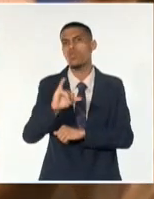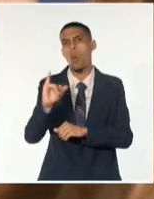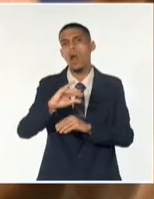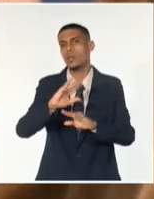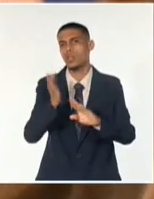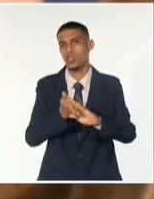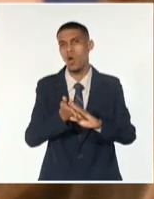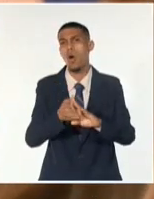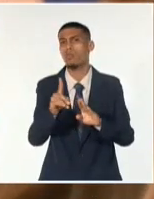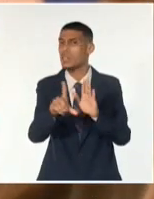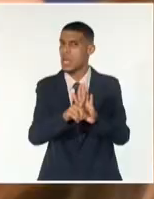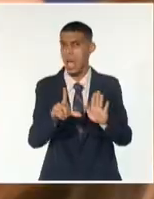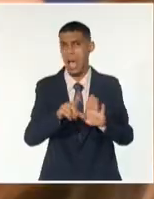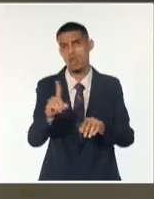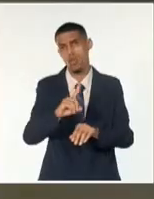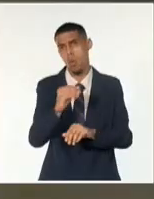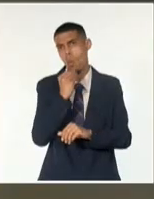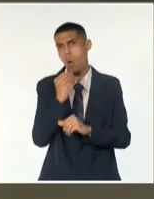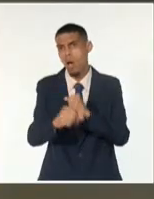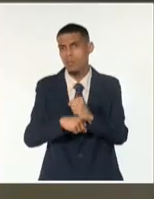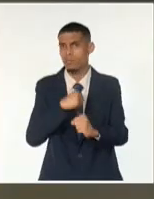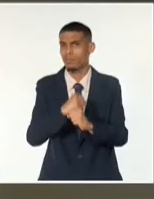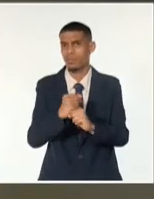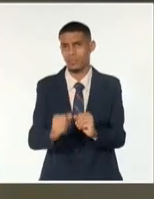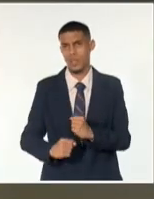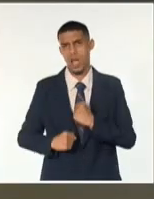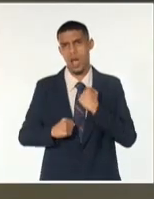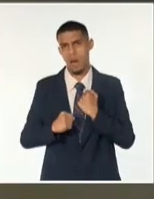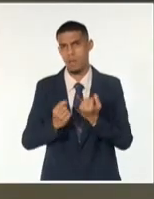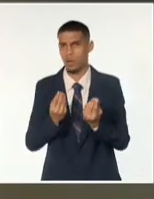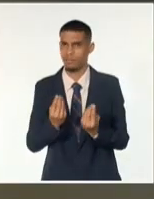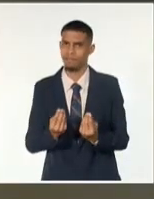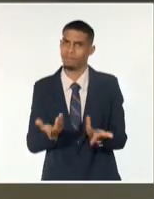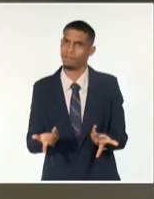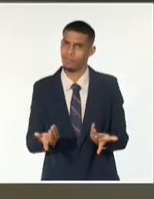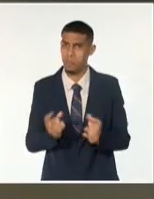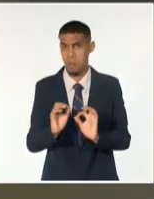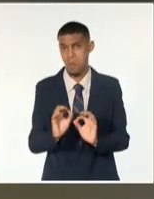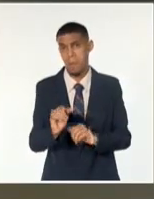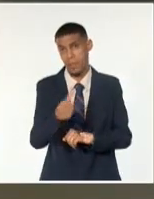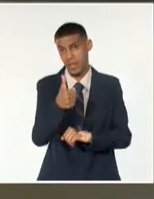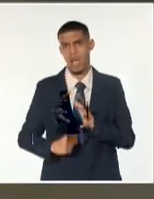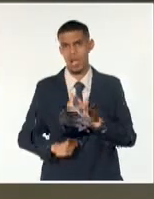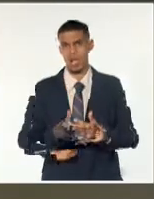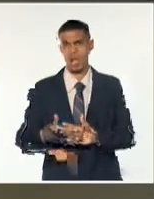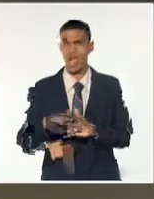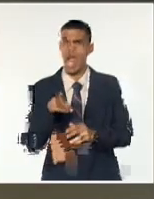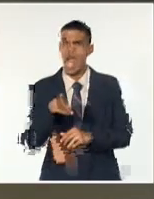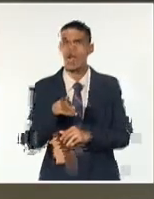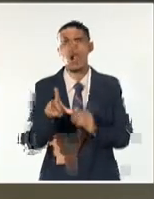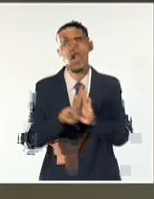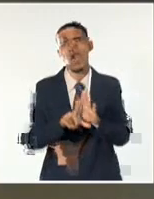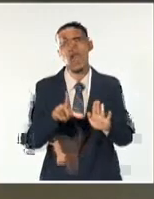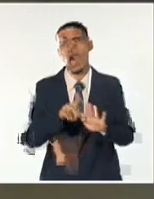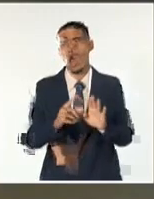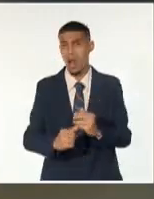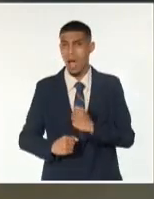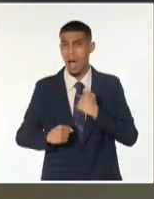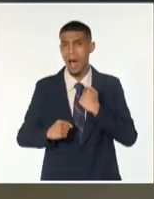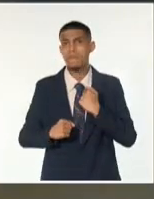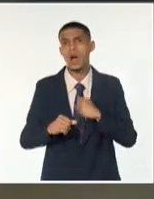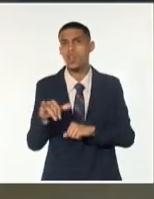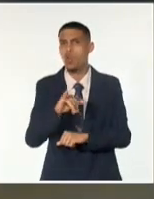Oficina de Alcohol, Tabaco, Armas de Fuego y Explosivos, ya que es un delito poseer armas cuando se consumen